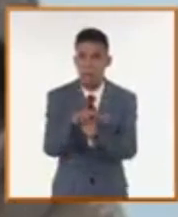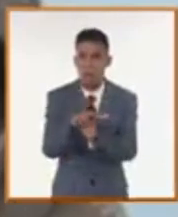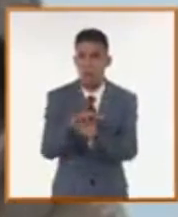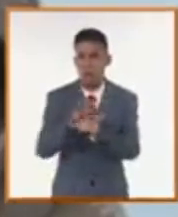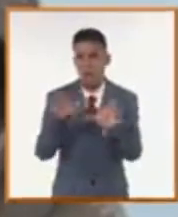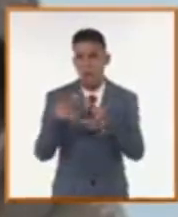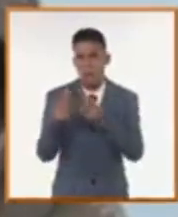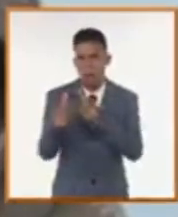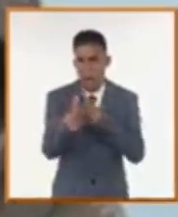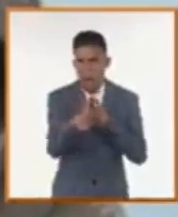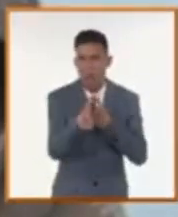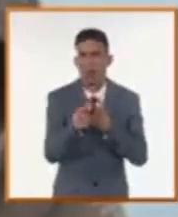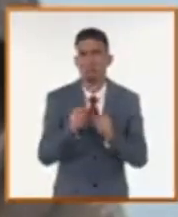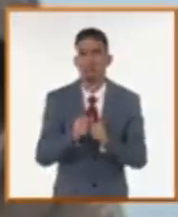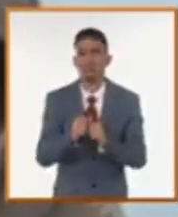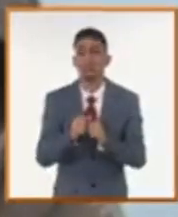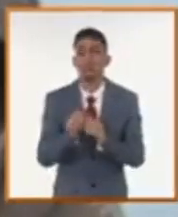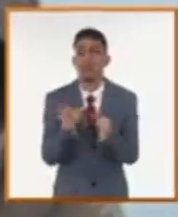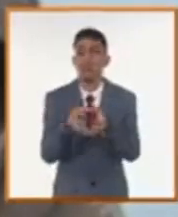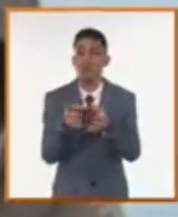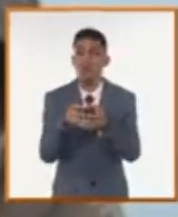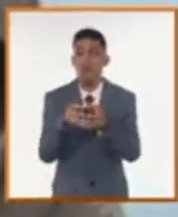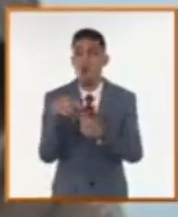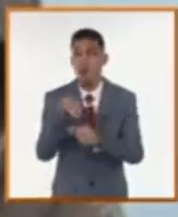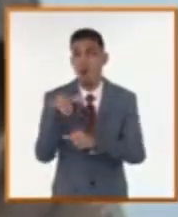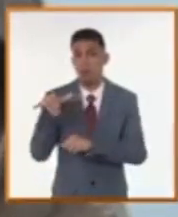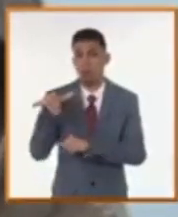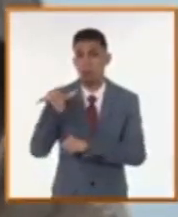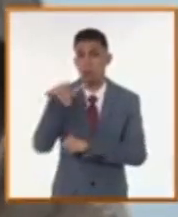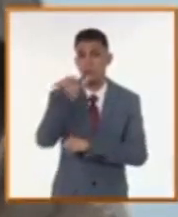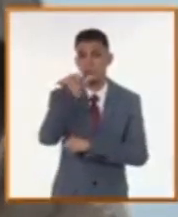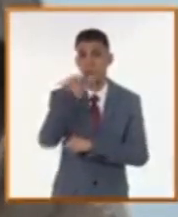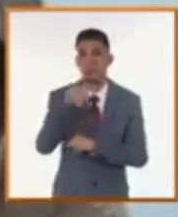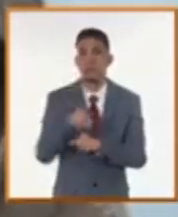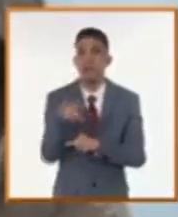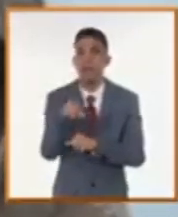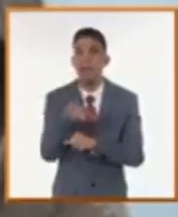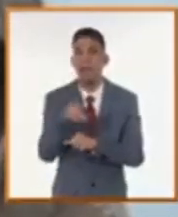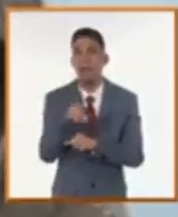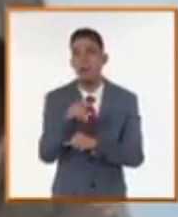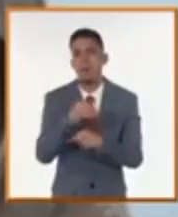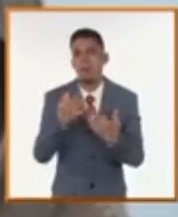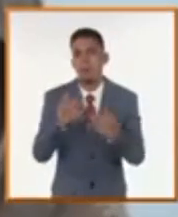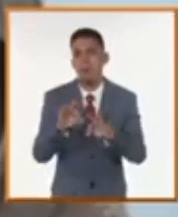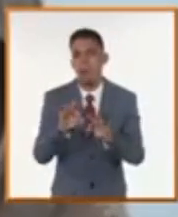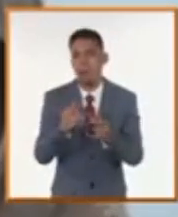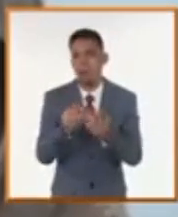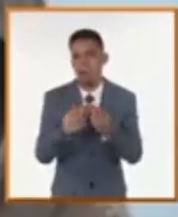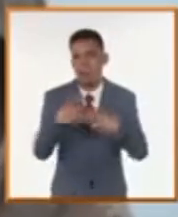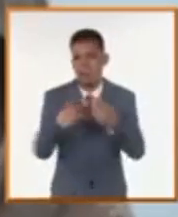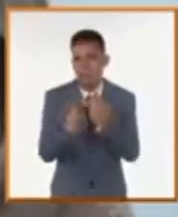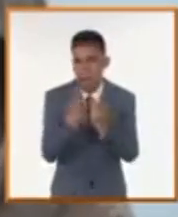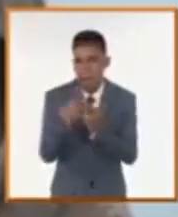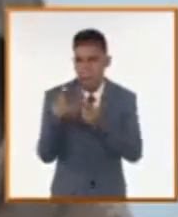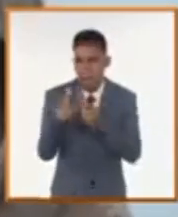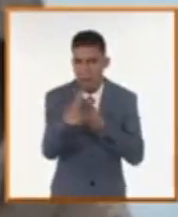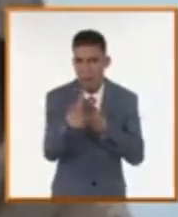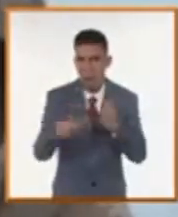ellos, cuando la aviación no trataba en el aire, ellos no dejaban de hostigar, o sea, los G5 no disparan. Entonces,